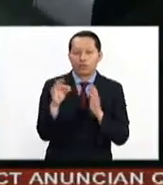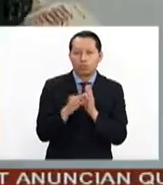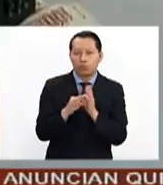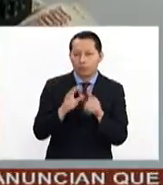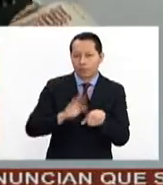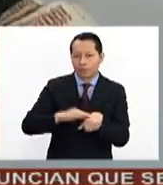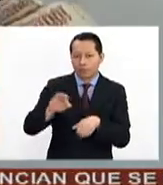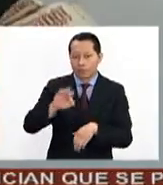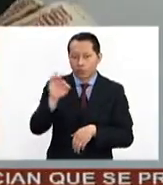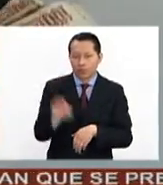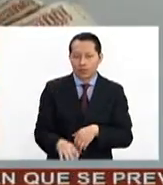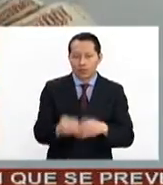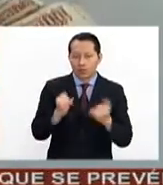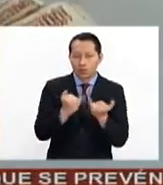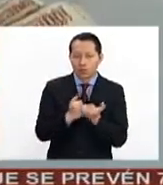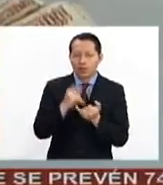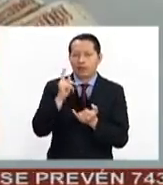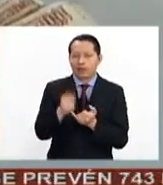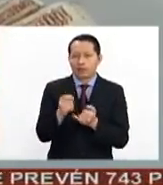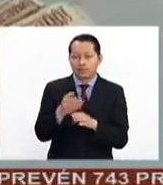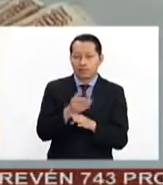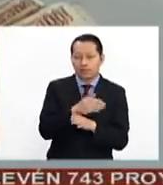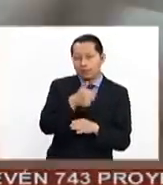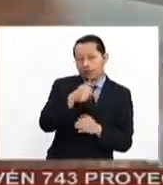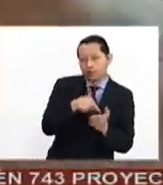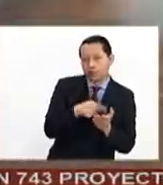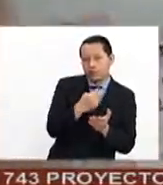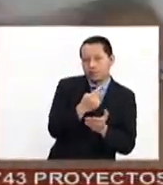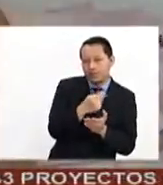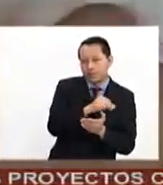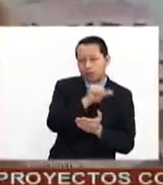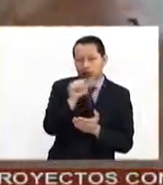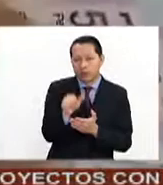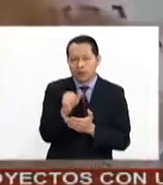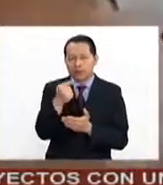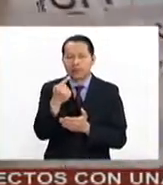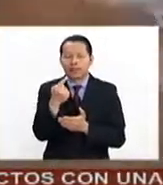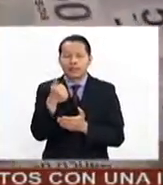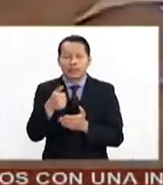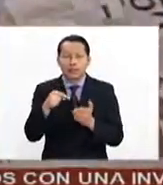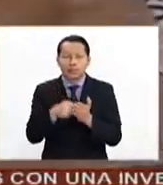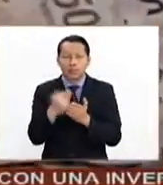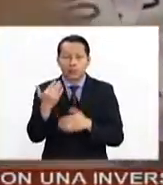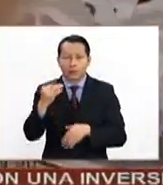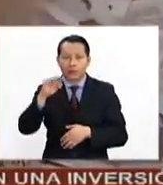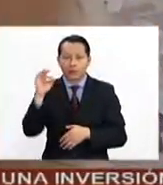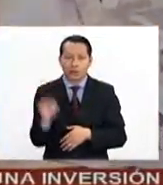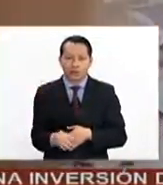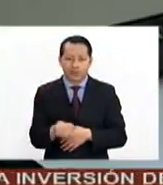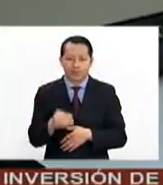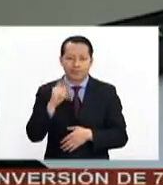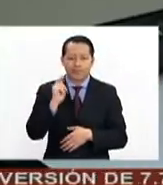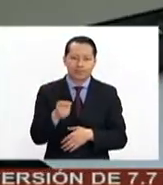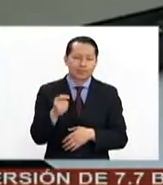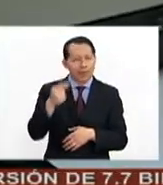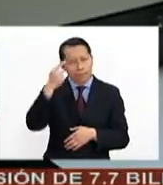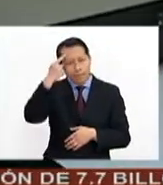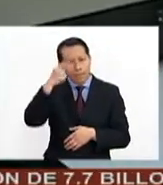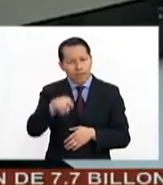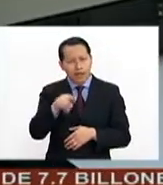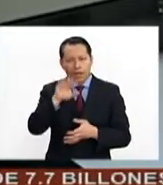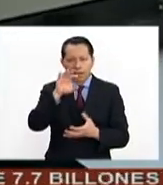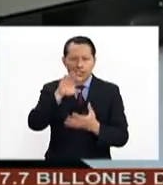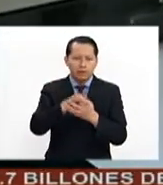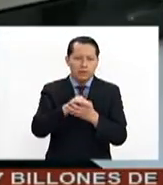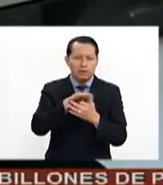tasa de interés interbancaria para pasar de 6.25 a 6.50%. Esto a fin de anclar